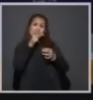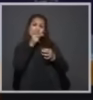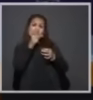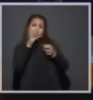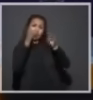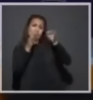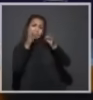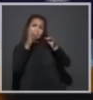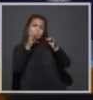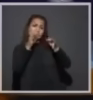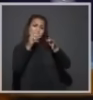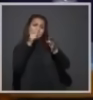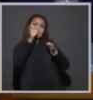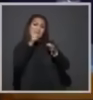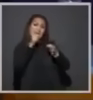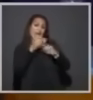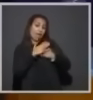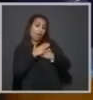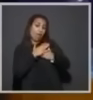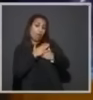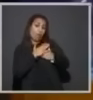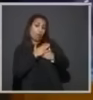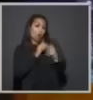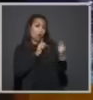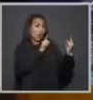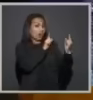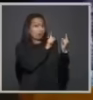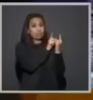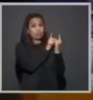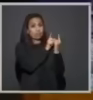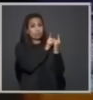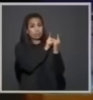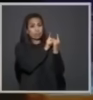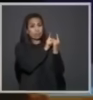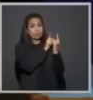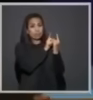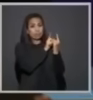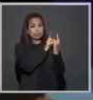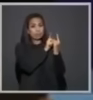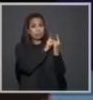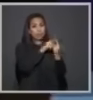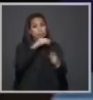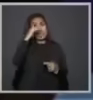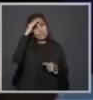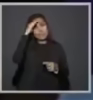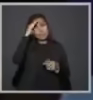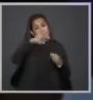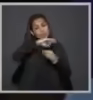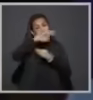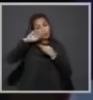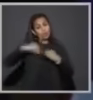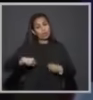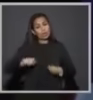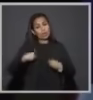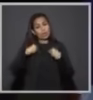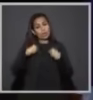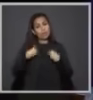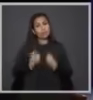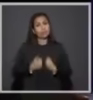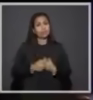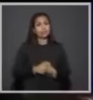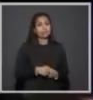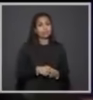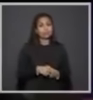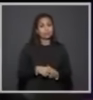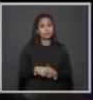que tiene que ver con el pensamiento de toda la vida. Yo